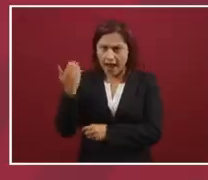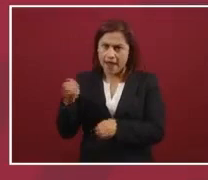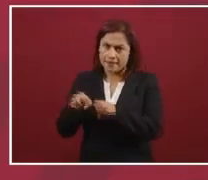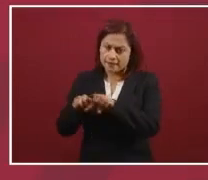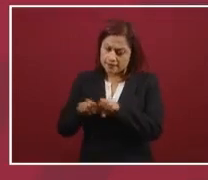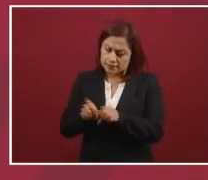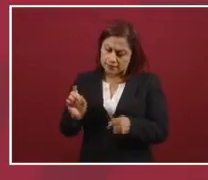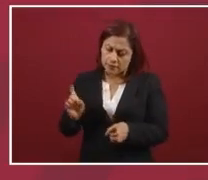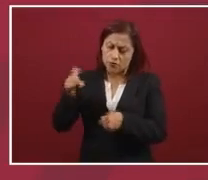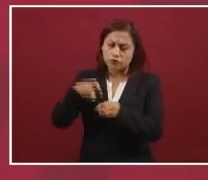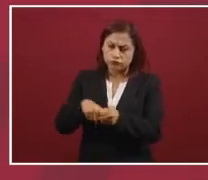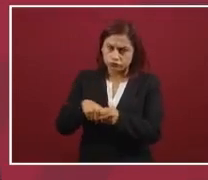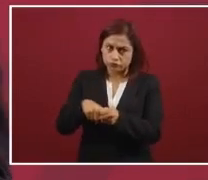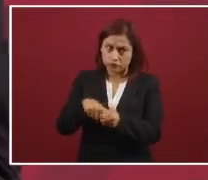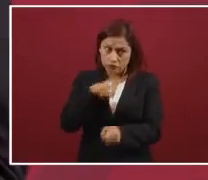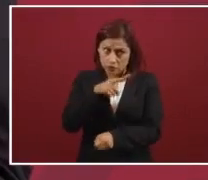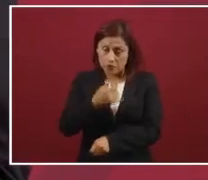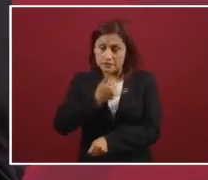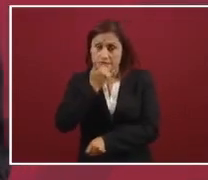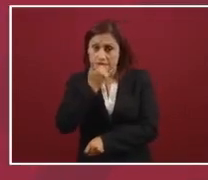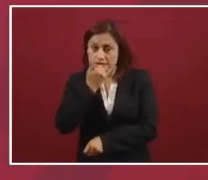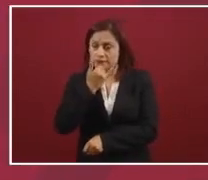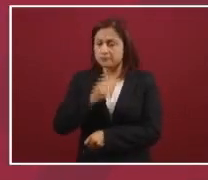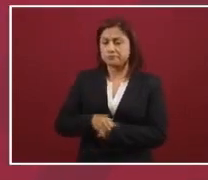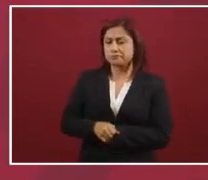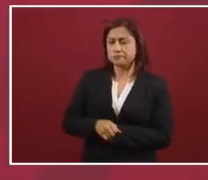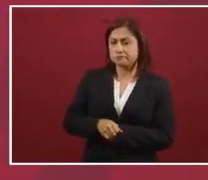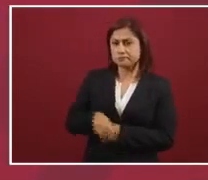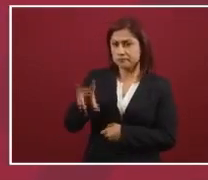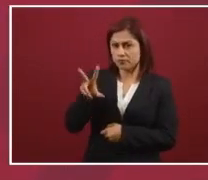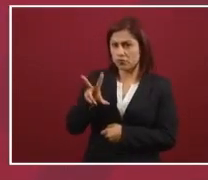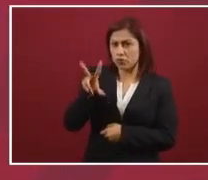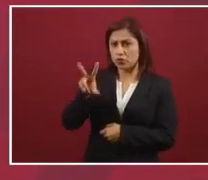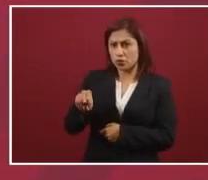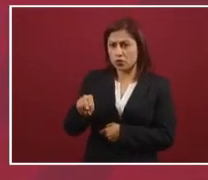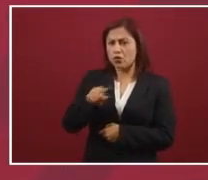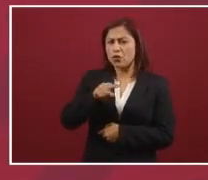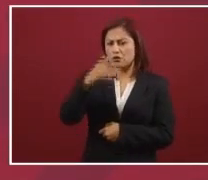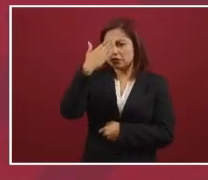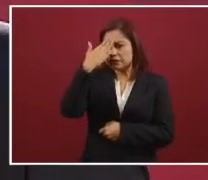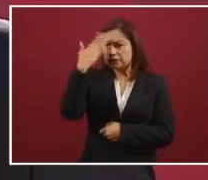No, mire, en un proceso de